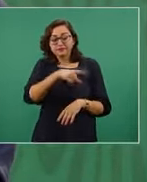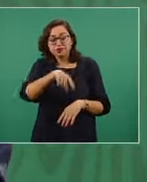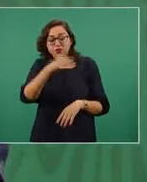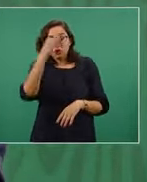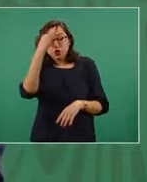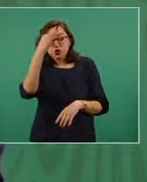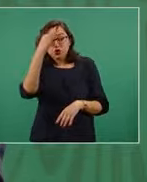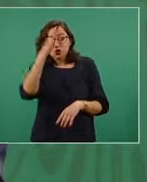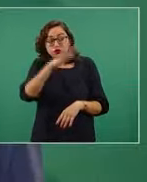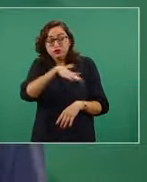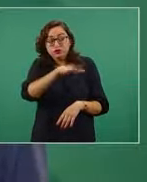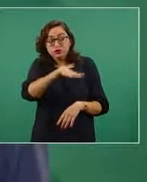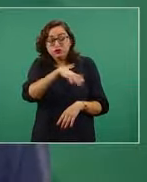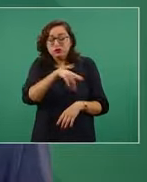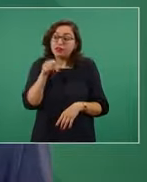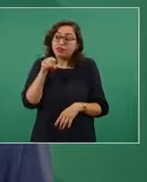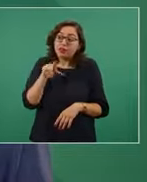es el pueblo,